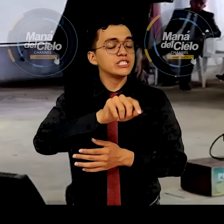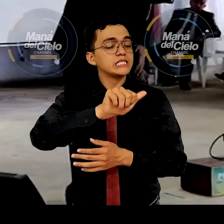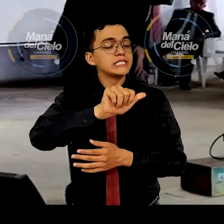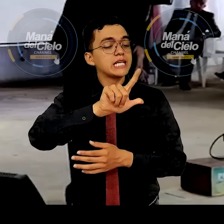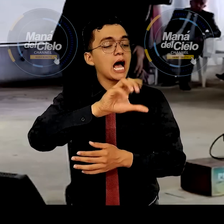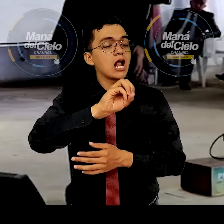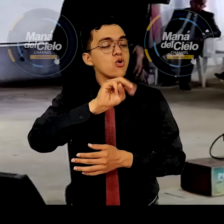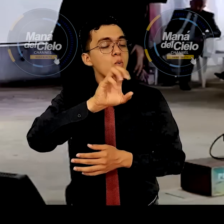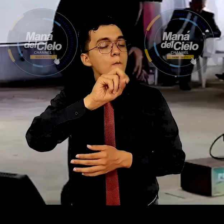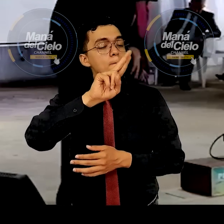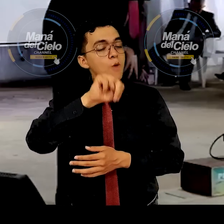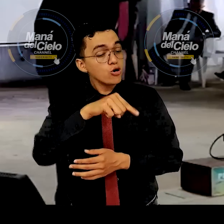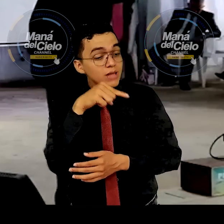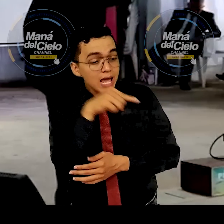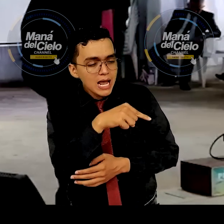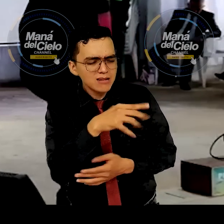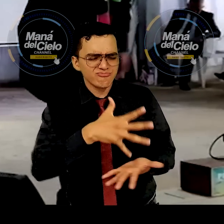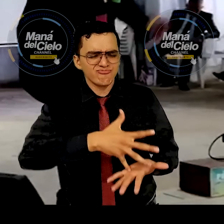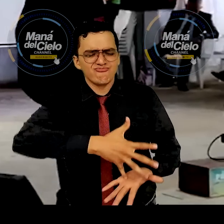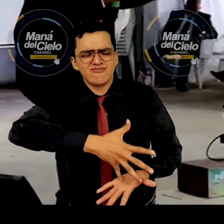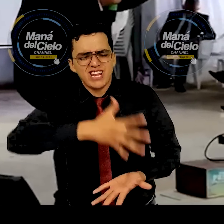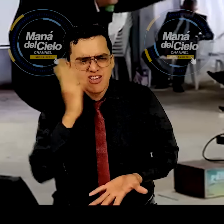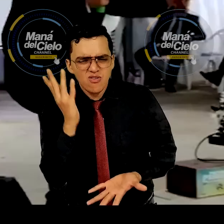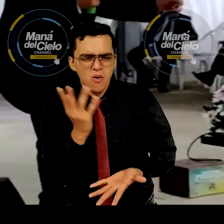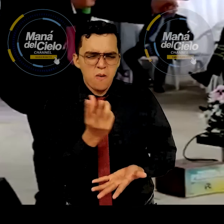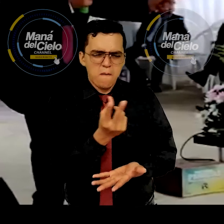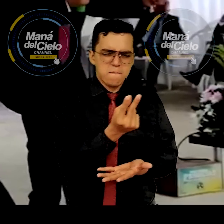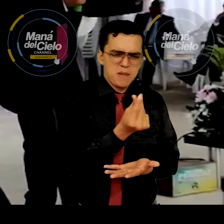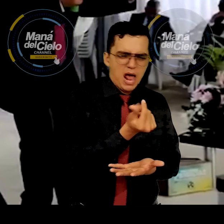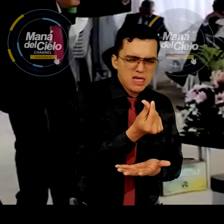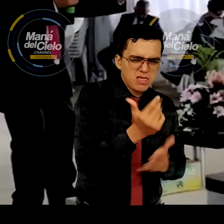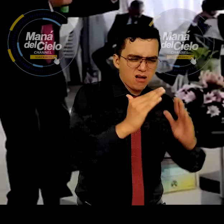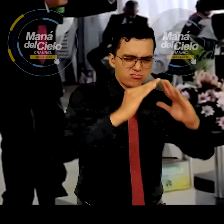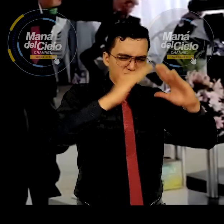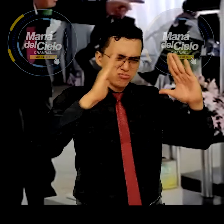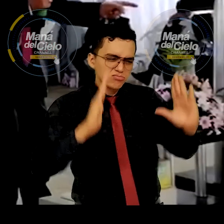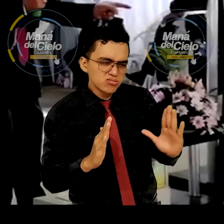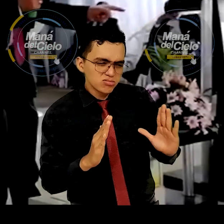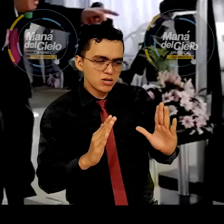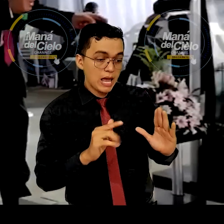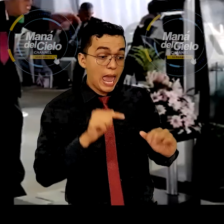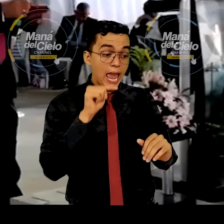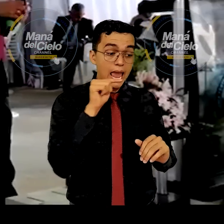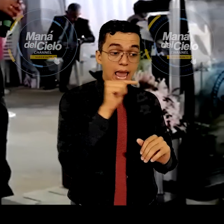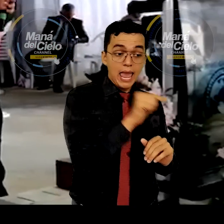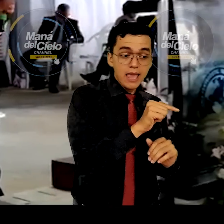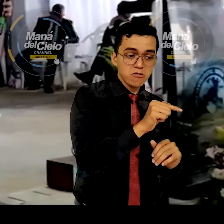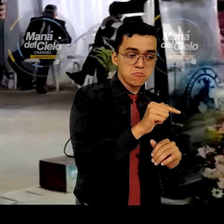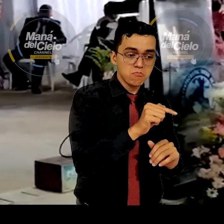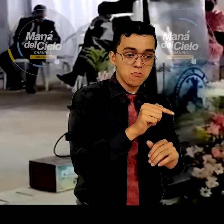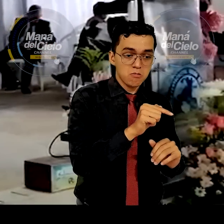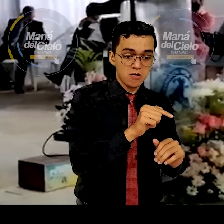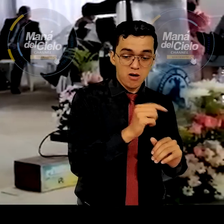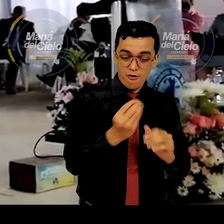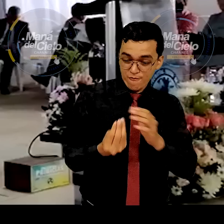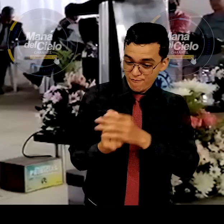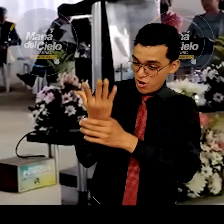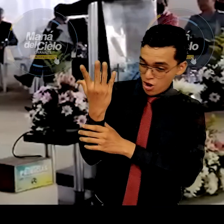flores. ¿Y sabe quién es el sastre que le hace las flores, la traje de las flores?